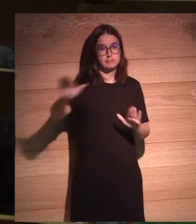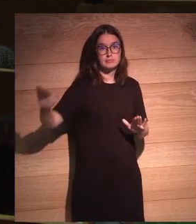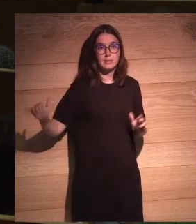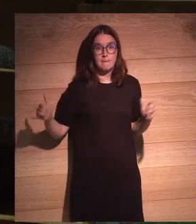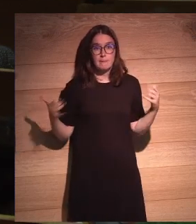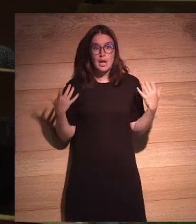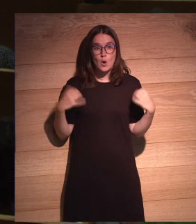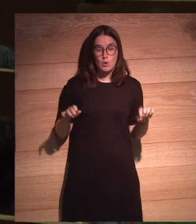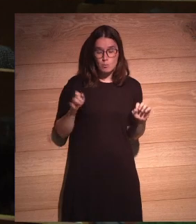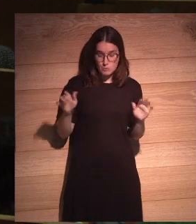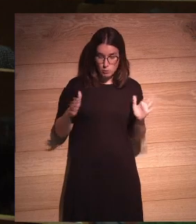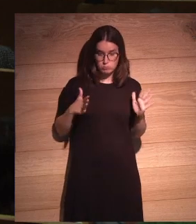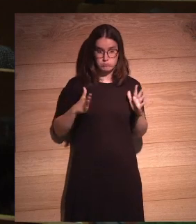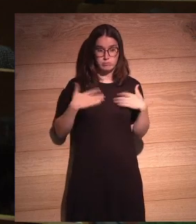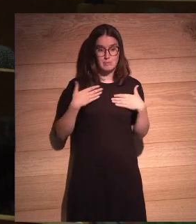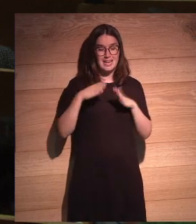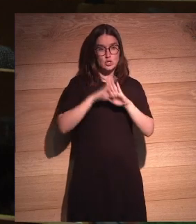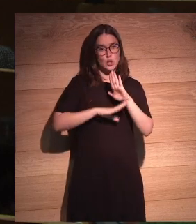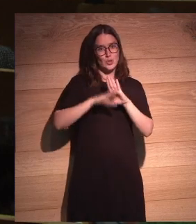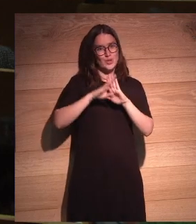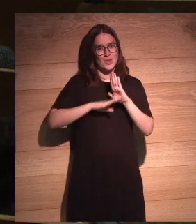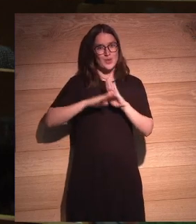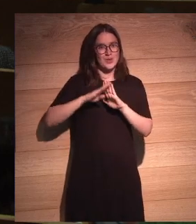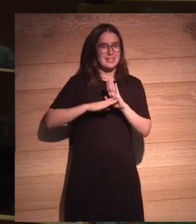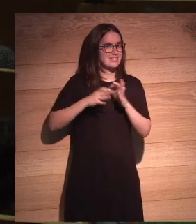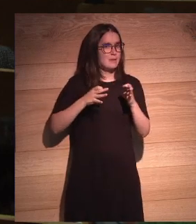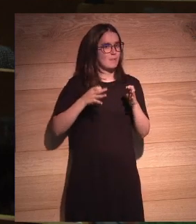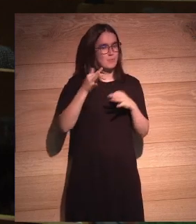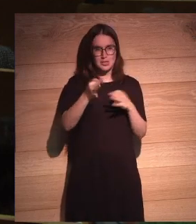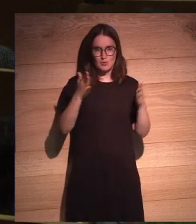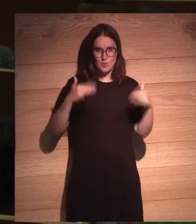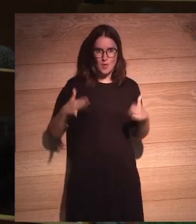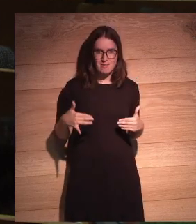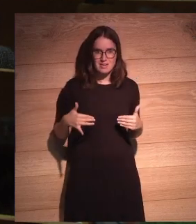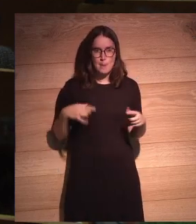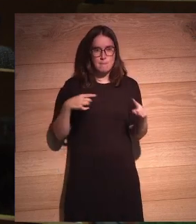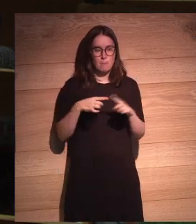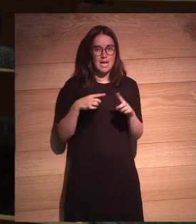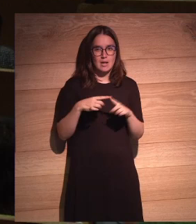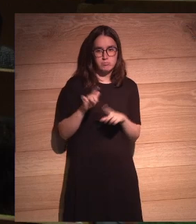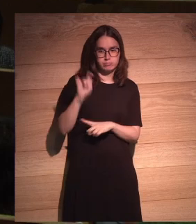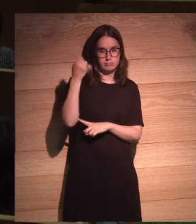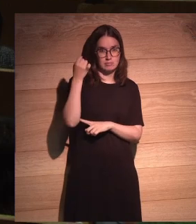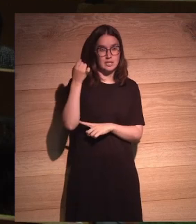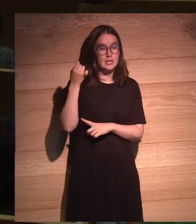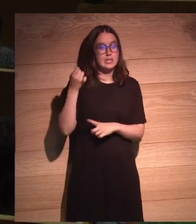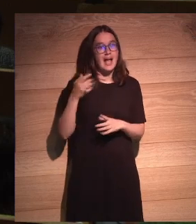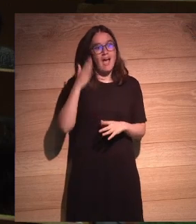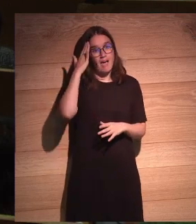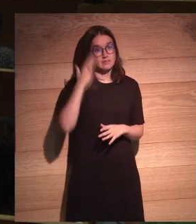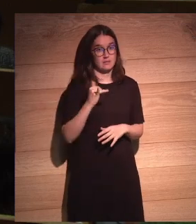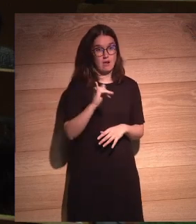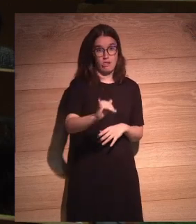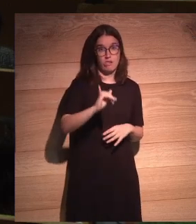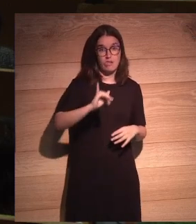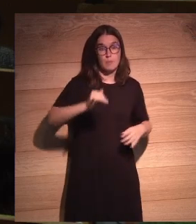pero aunque sea un poco sorprendente, las condiciones no siempre se dan para que podamos llegar. De todas maneras, Haití está